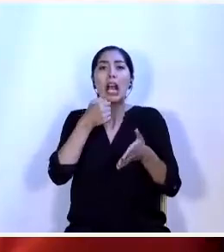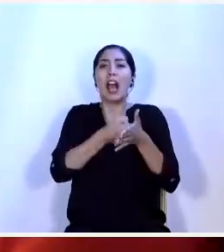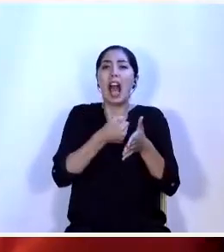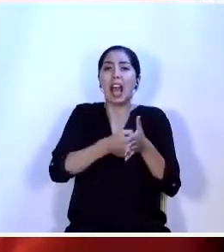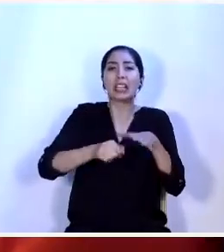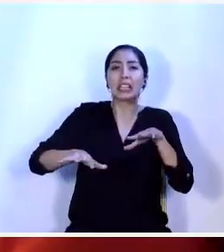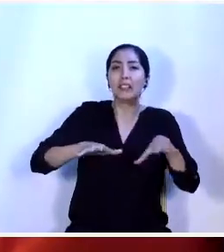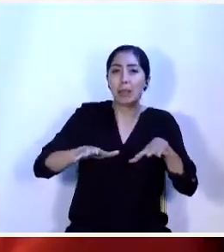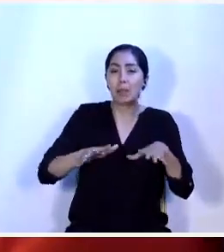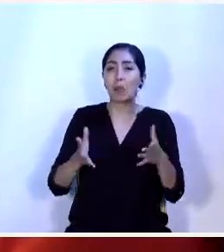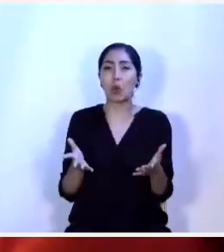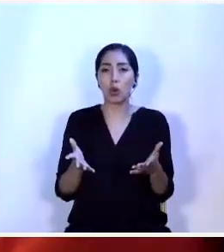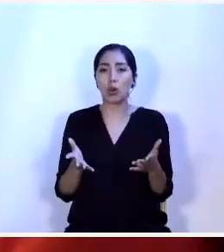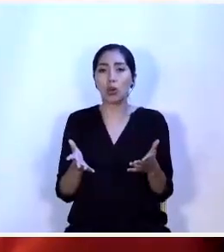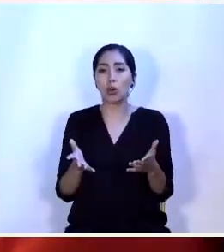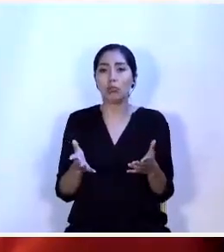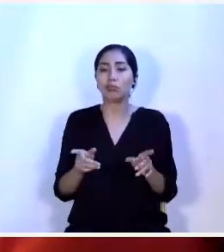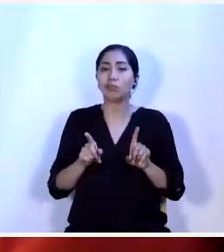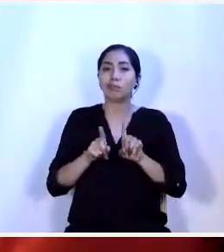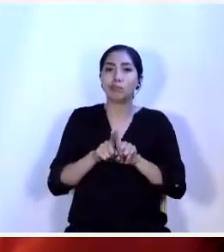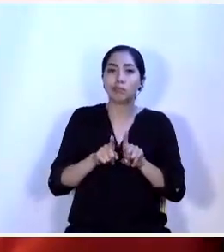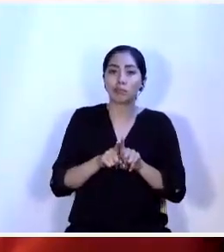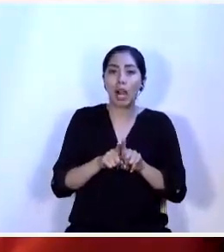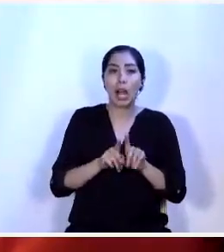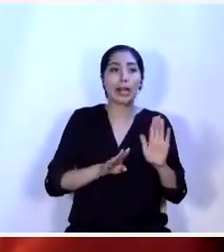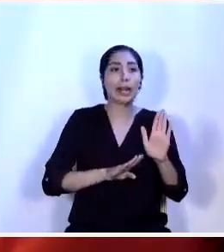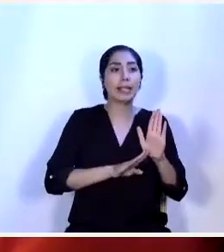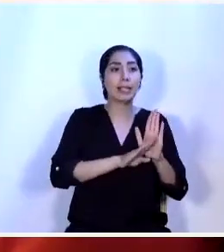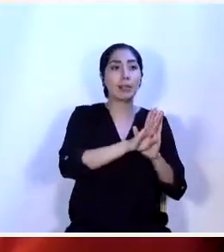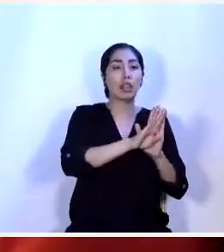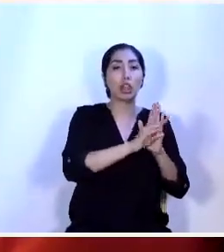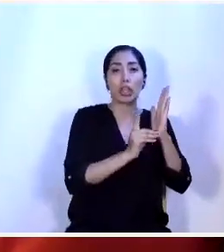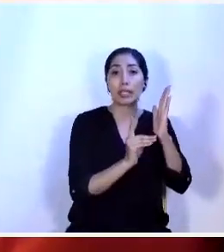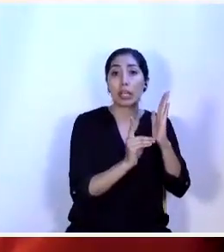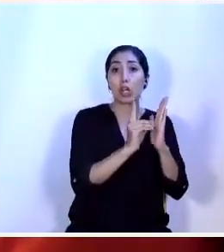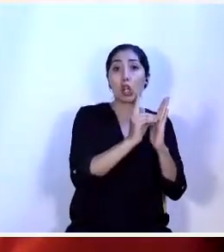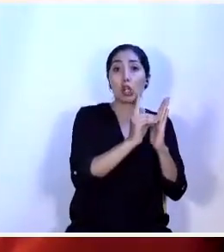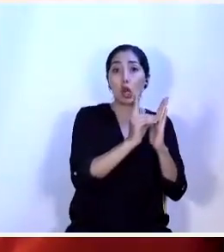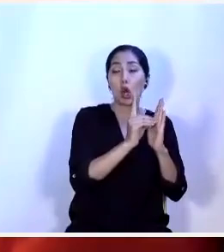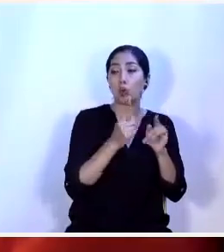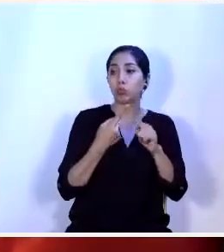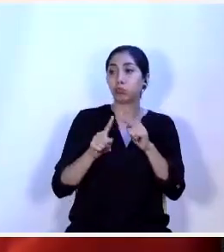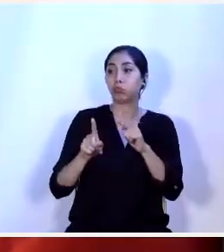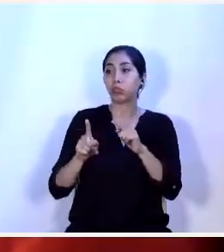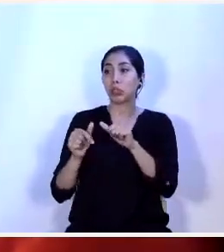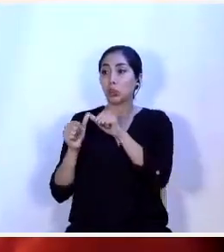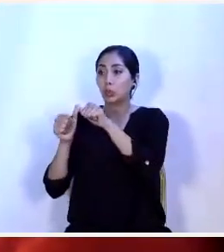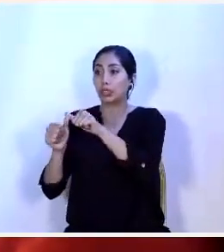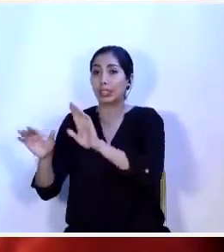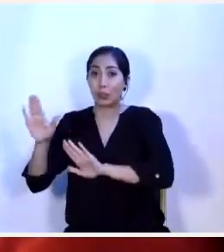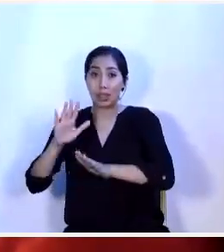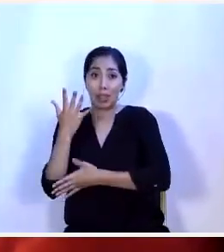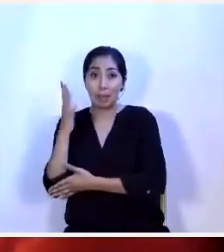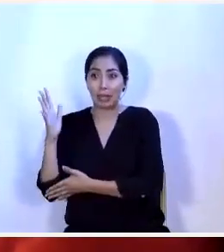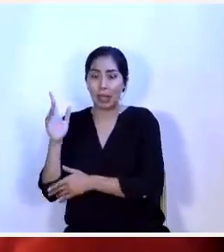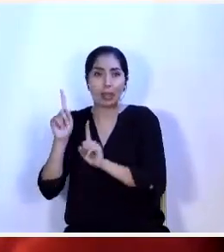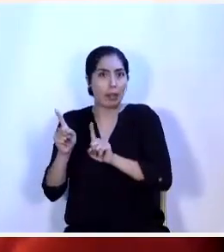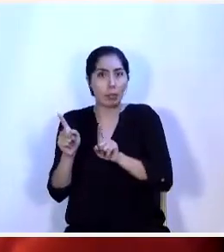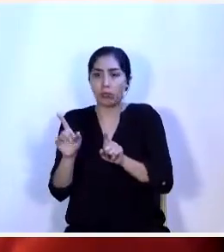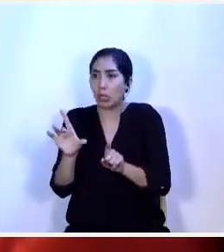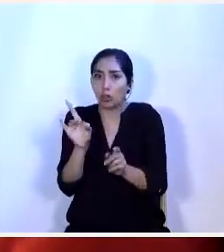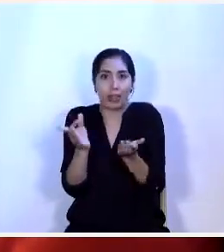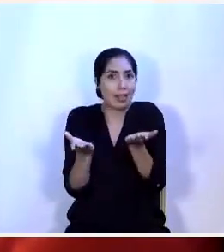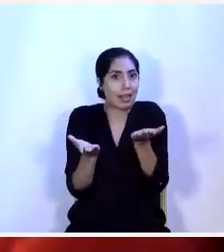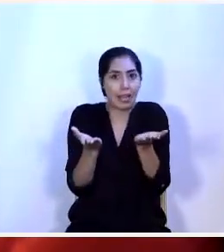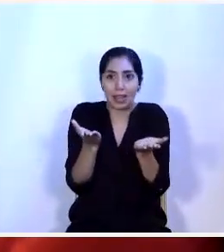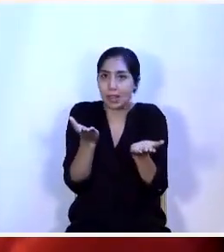dicotomía insalvable entre crecimiento, entre desarrollo y sustentabilidad. Tenemos que encontrar el equilibrio.